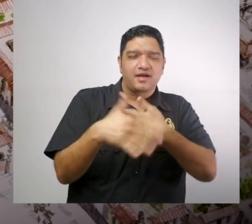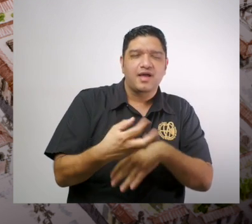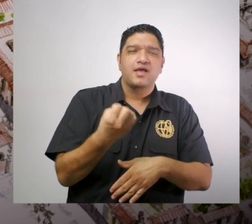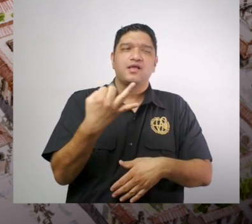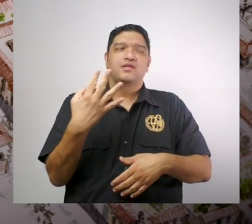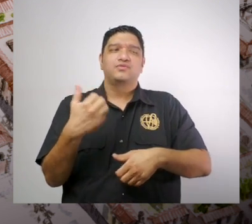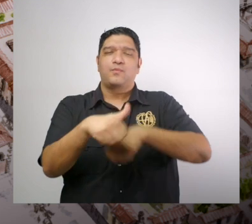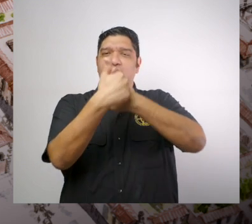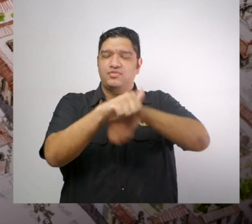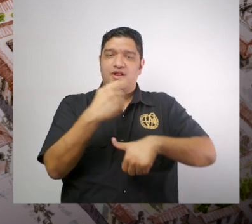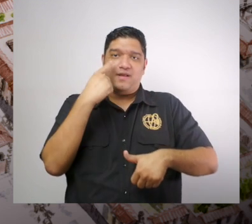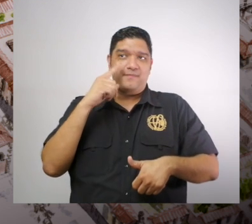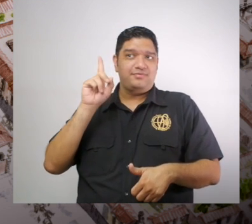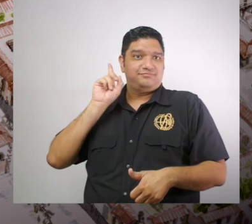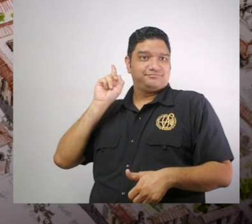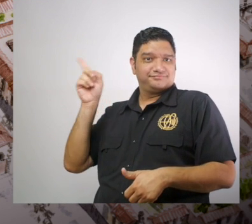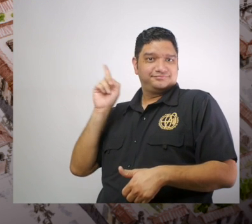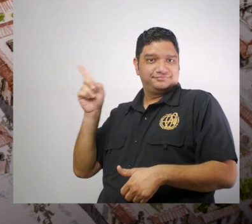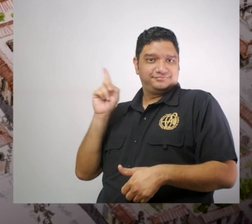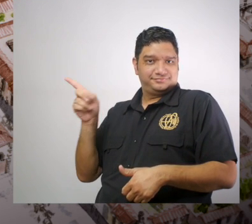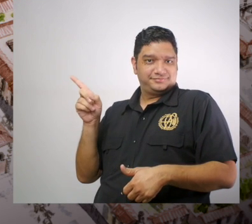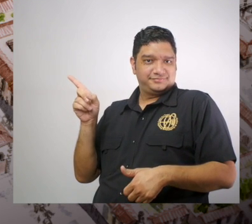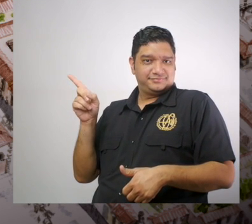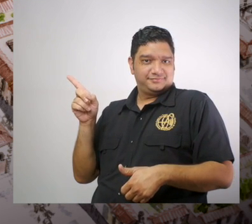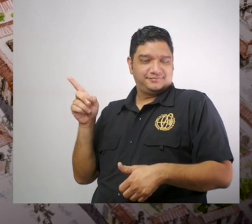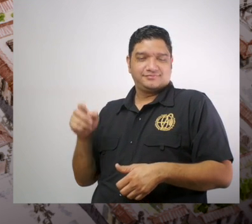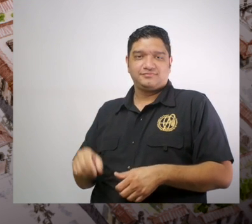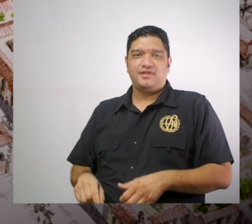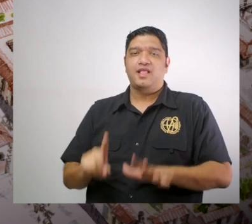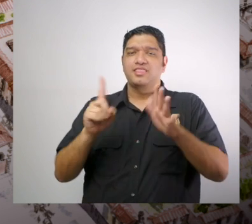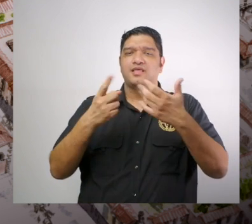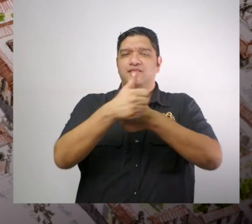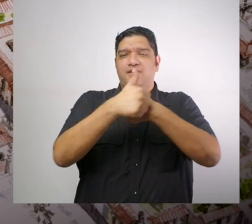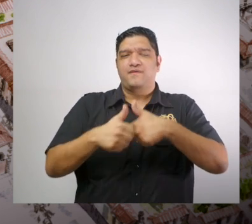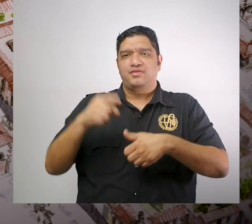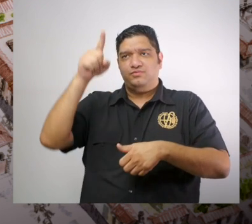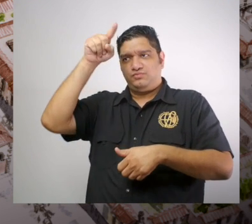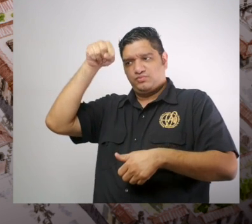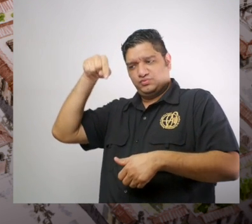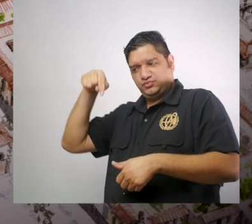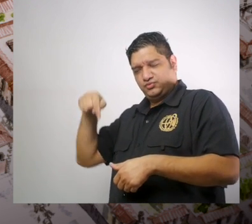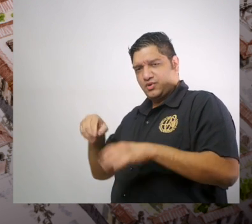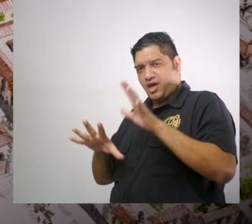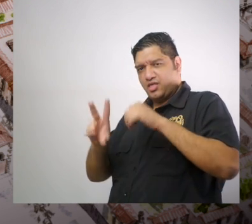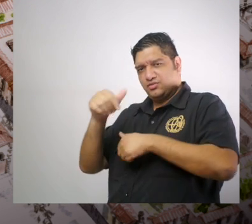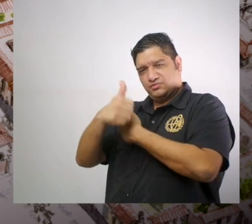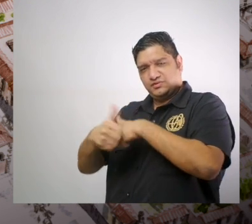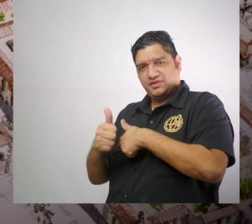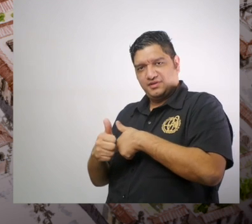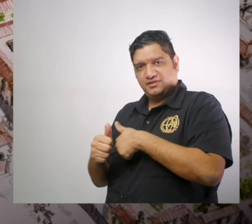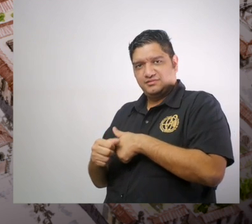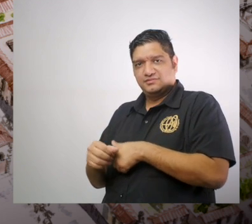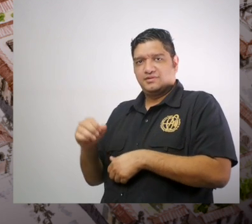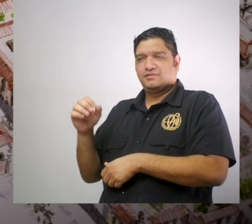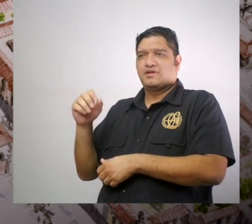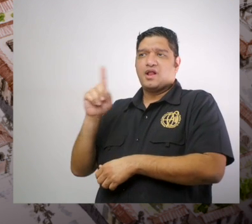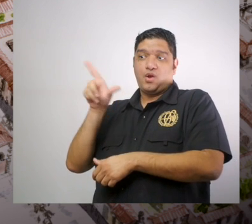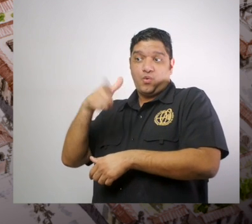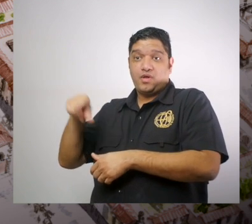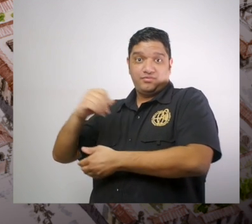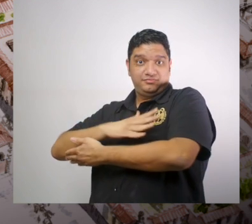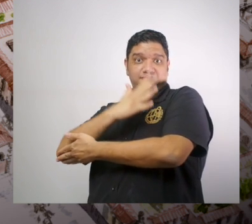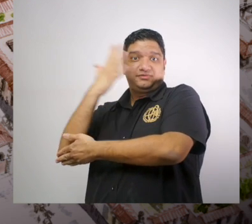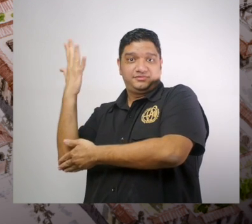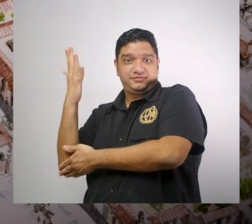norte. Mientras que de la calle Real o Sexta Avenida a la 12 Avenida era el oriente, y de